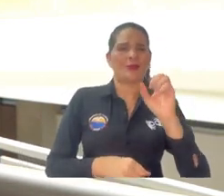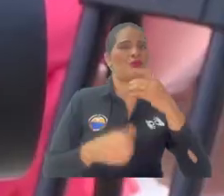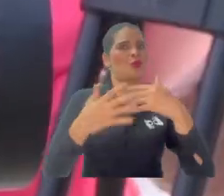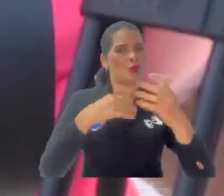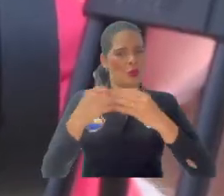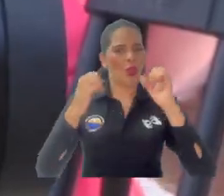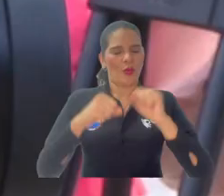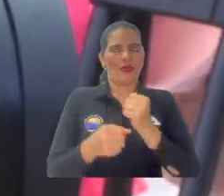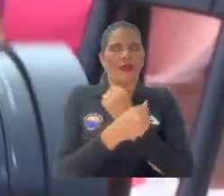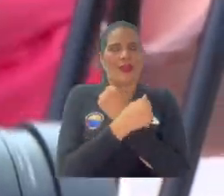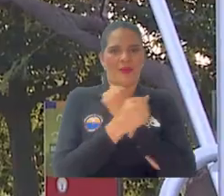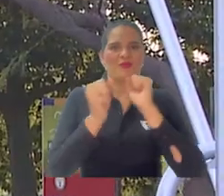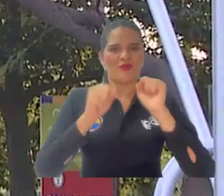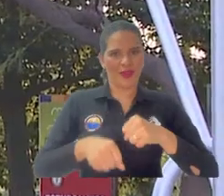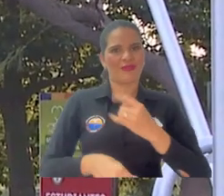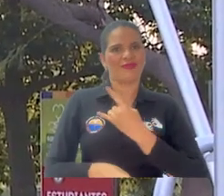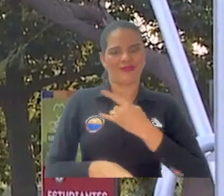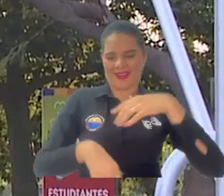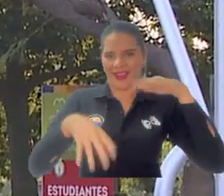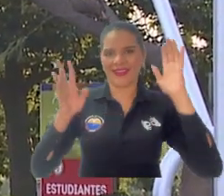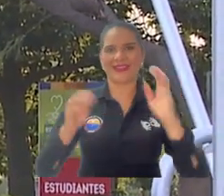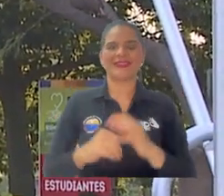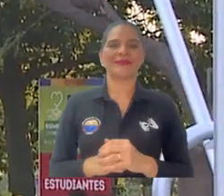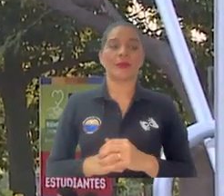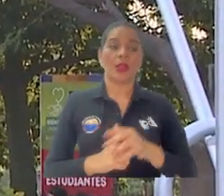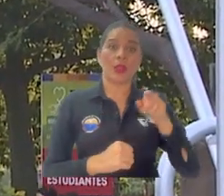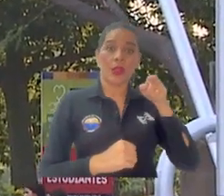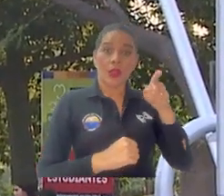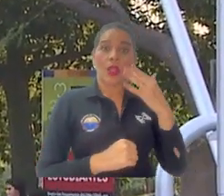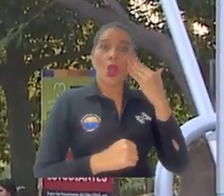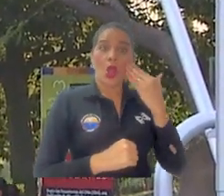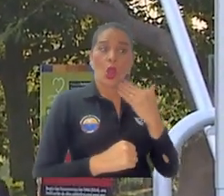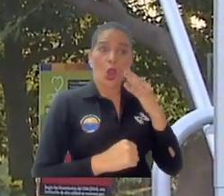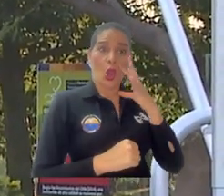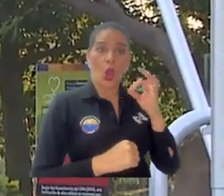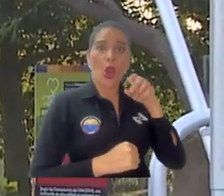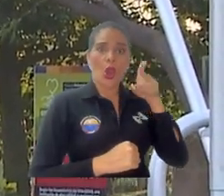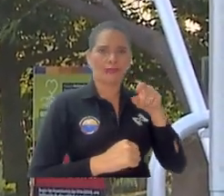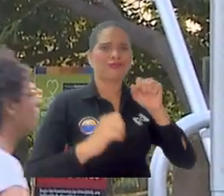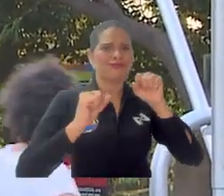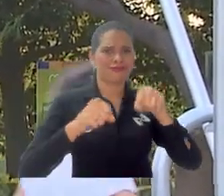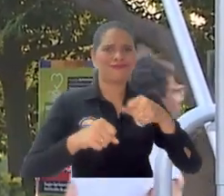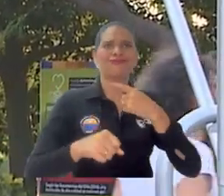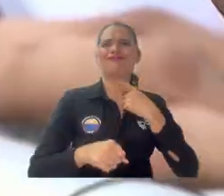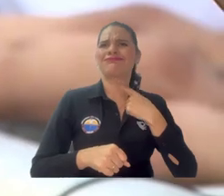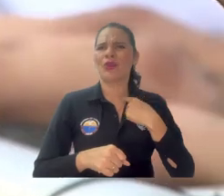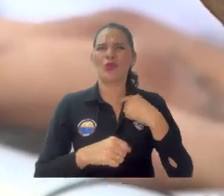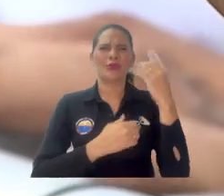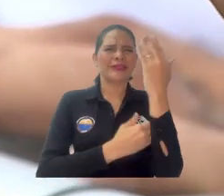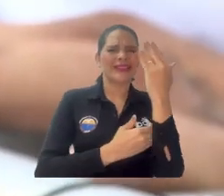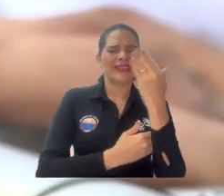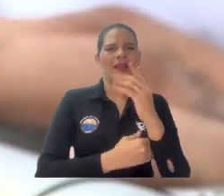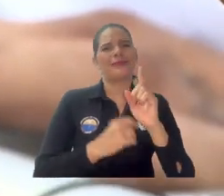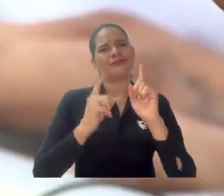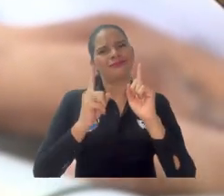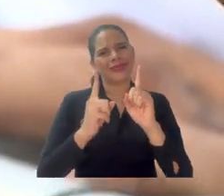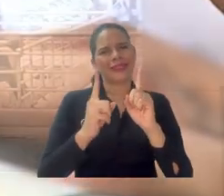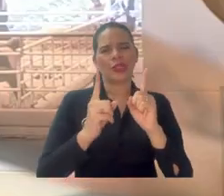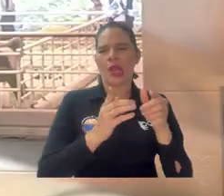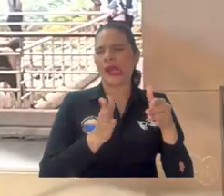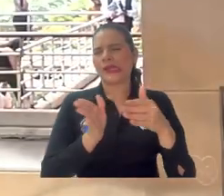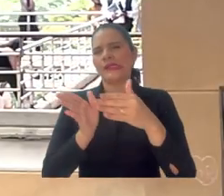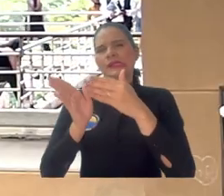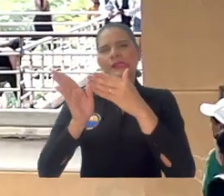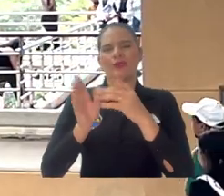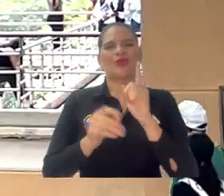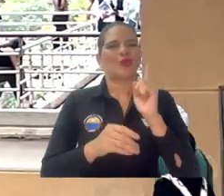quiera. Desde joven le ha apasionado el mundo cinematográfico. Sin embargo, la vida lo condujo por un camino totalmente diferente